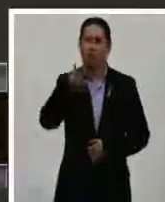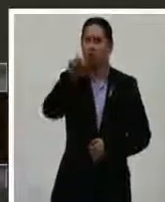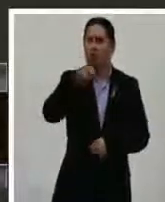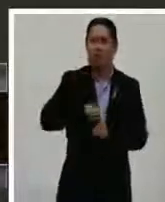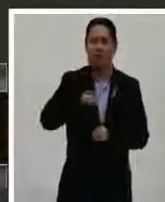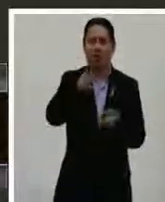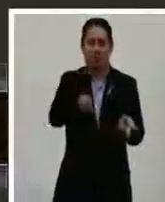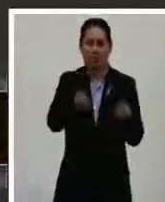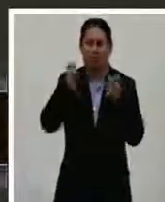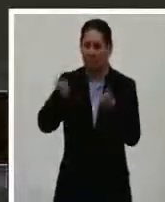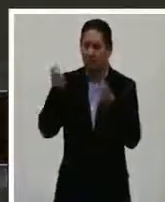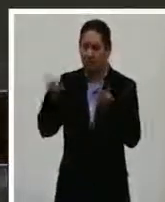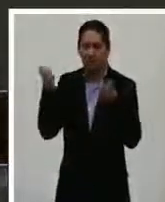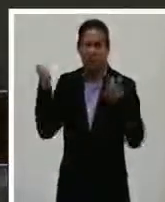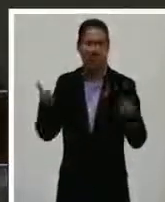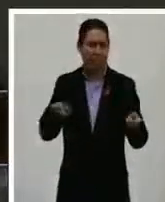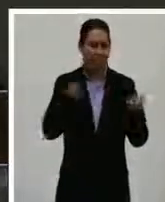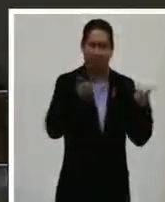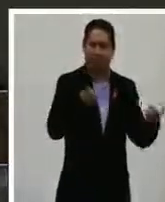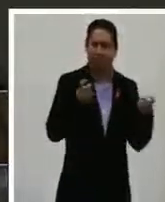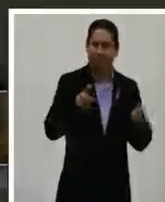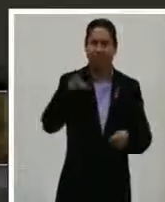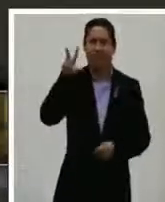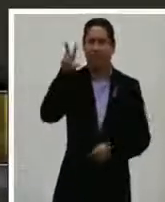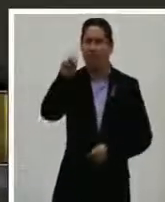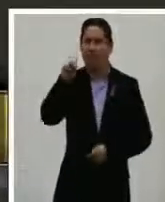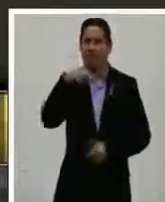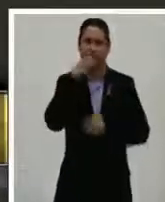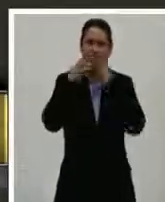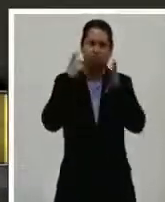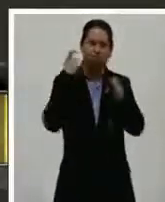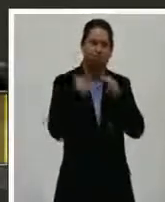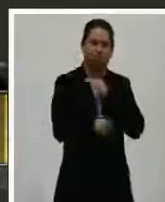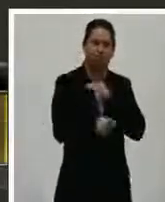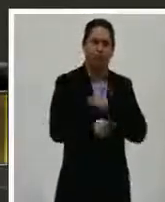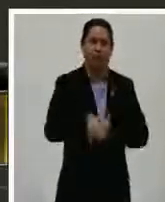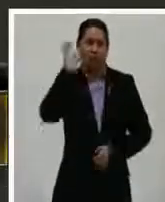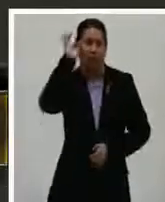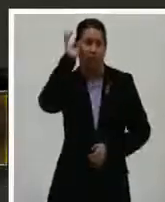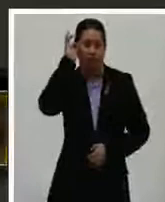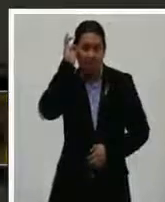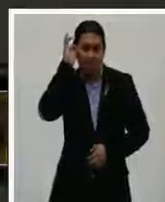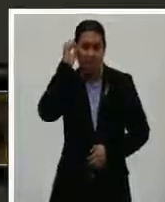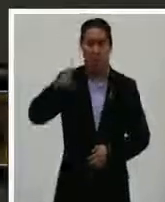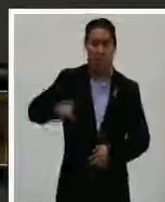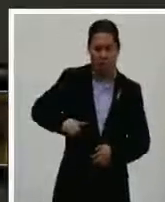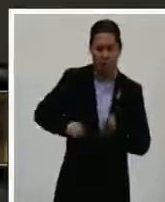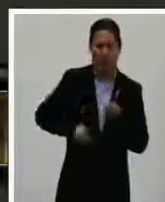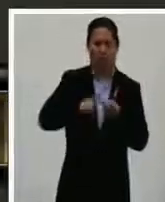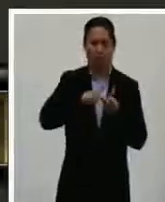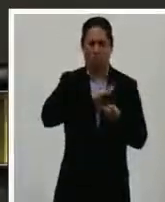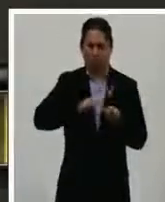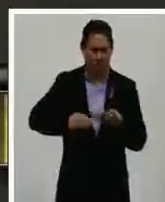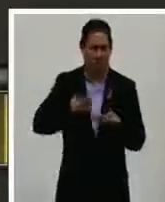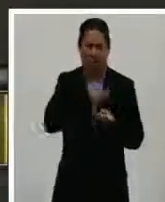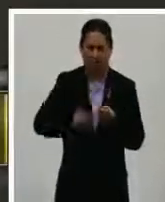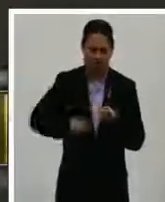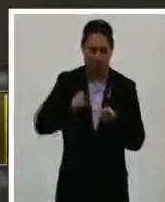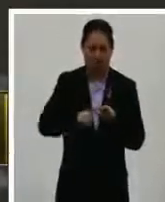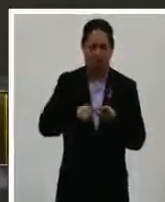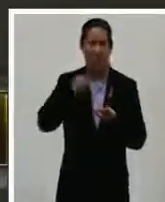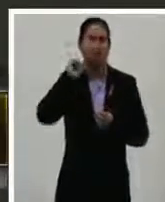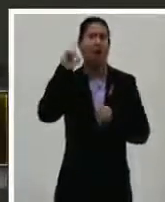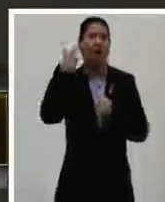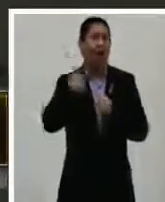robos descarados y no más impunidad el servidor público o el funcionario que cometa actos